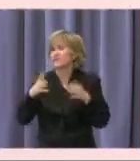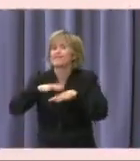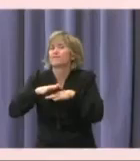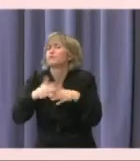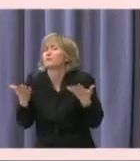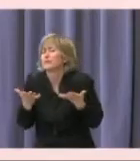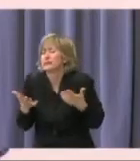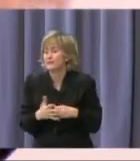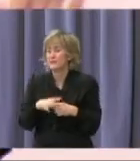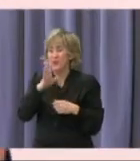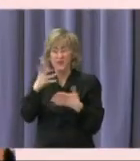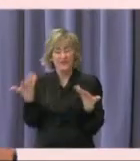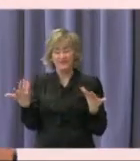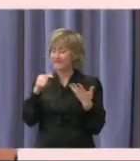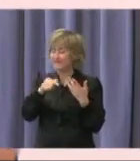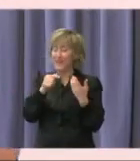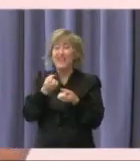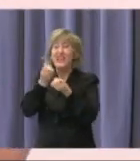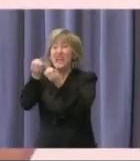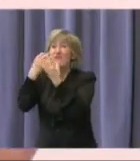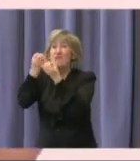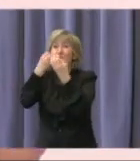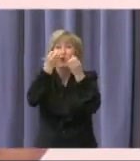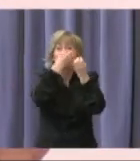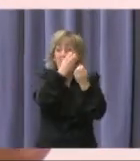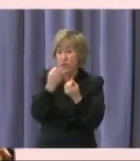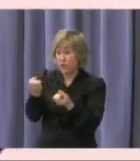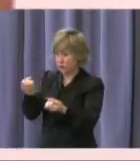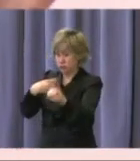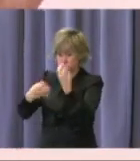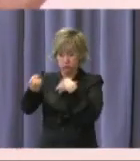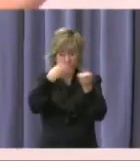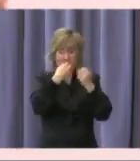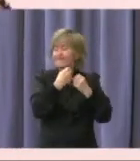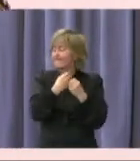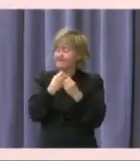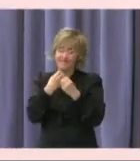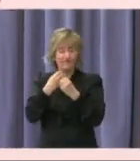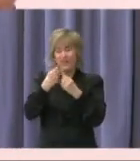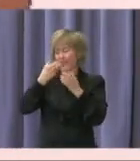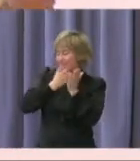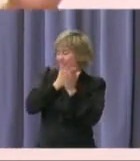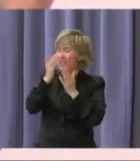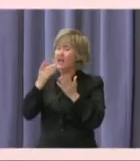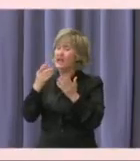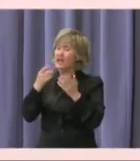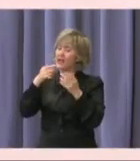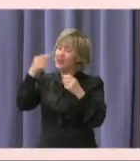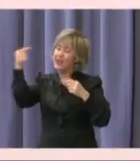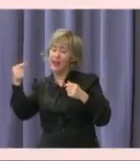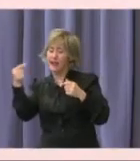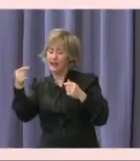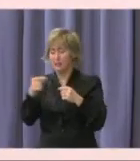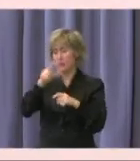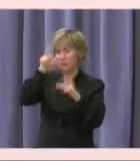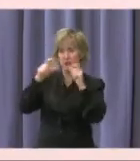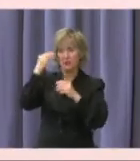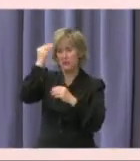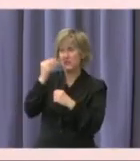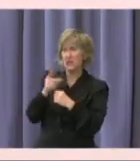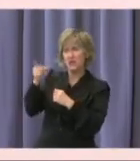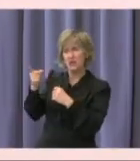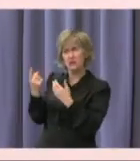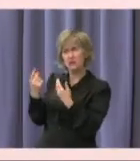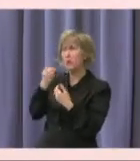está absolutamente deformada la información que nos llega de lo que es el lenguaje inclusivo. Si yo preguntara aquí qué es el lenguaje inclusivo, la mayoría de gente diría, pues eso de decir